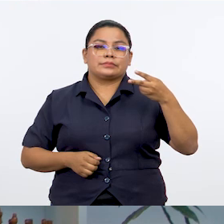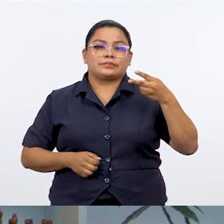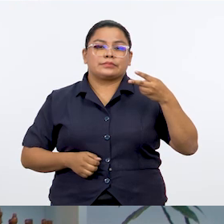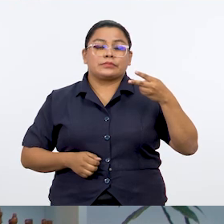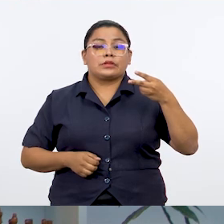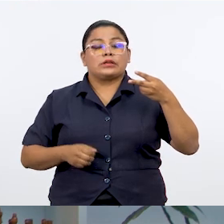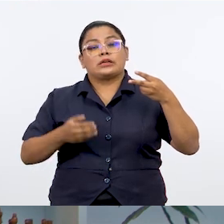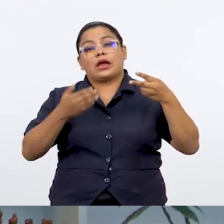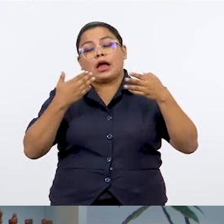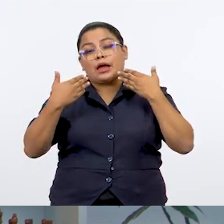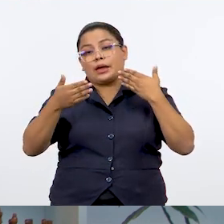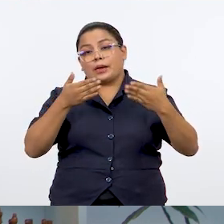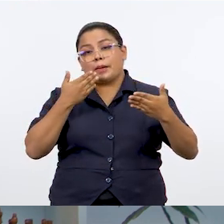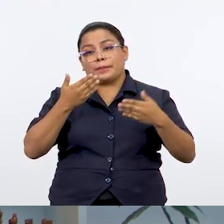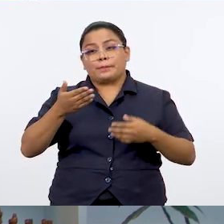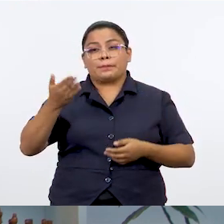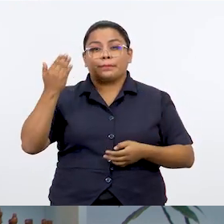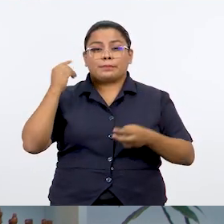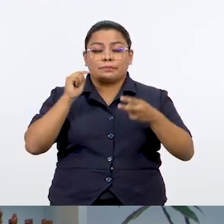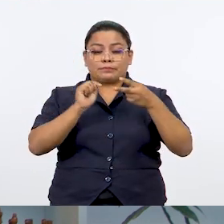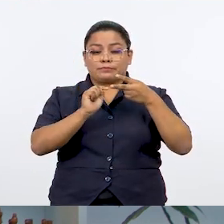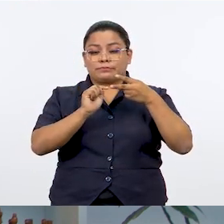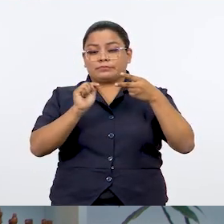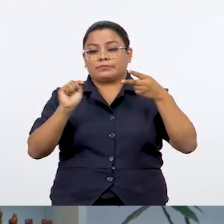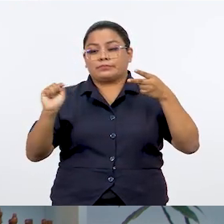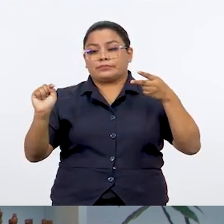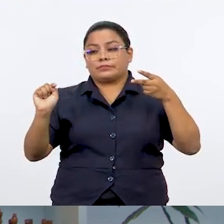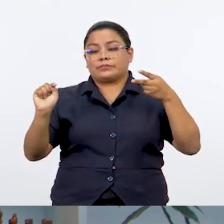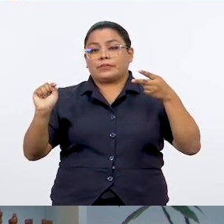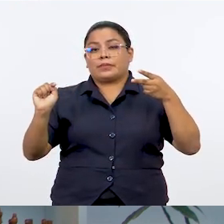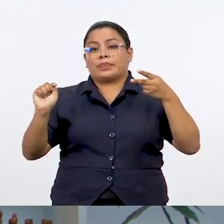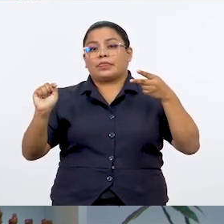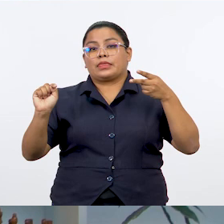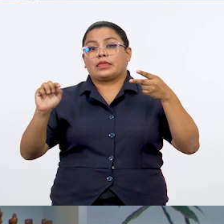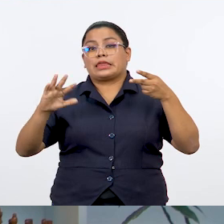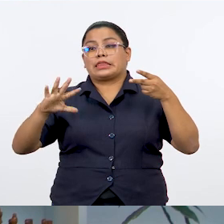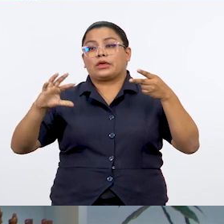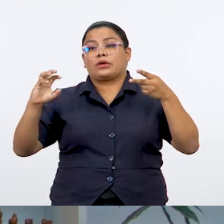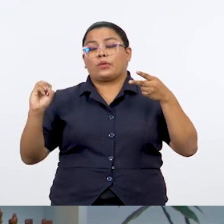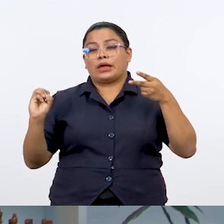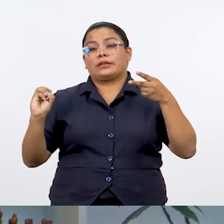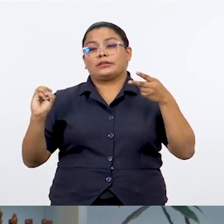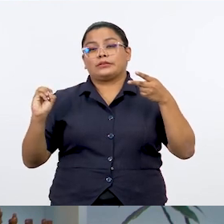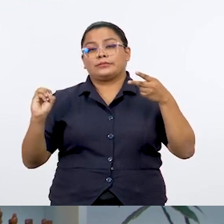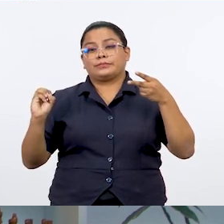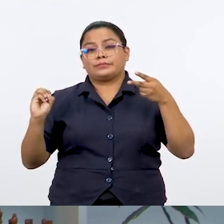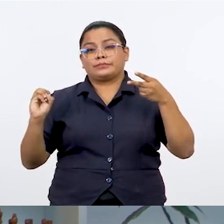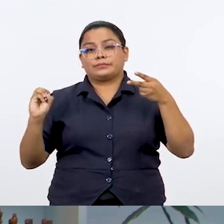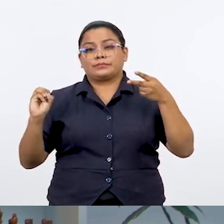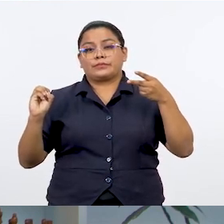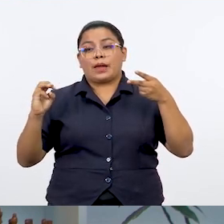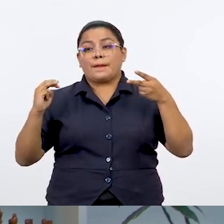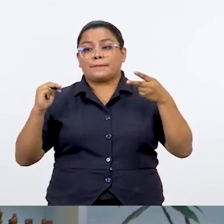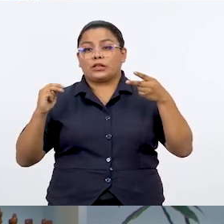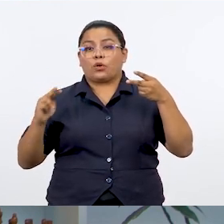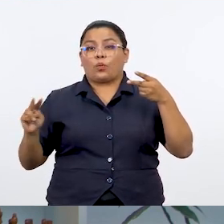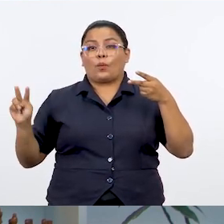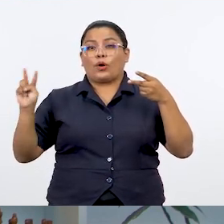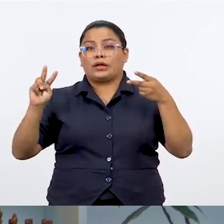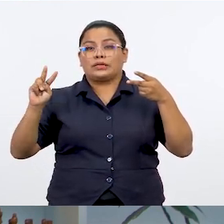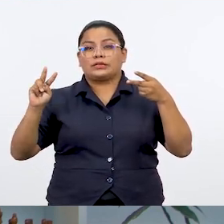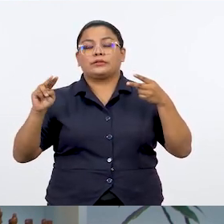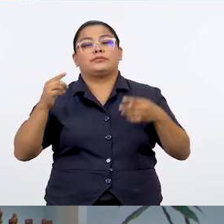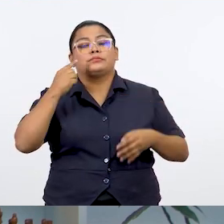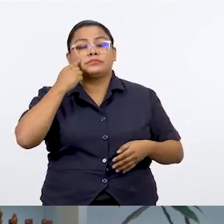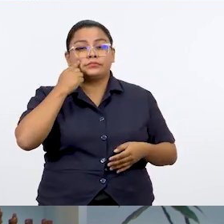Y como mencioné anteriormente, el área total es 50 metros cuadrados. Así que vamos